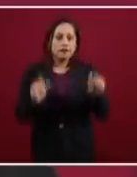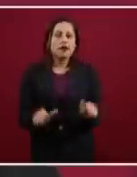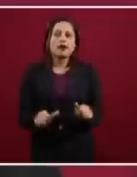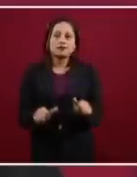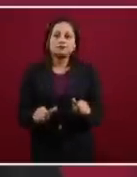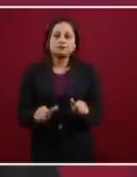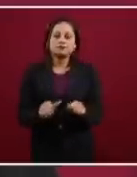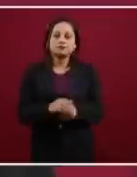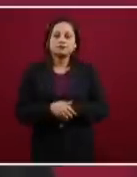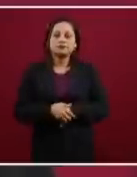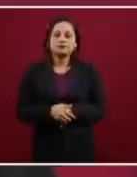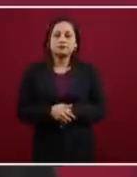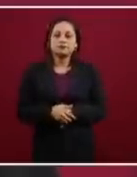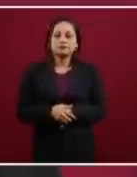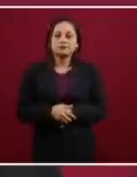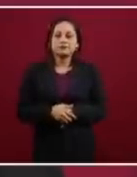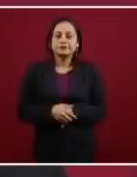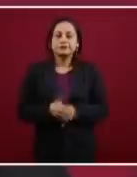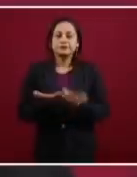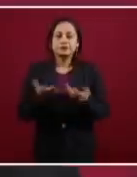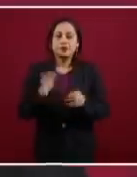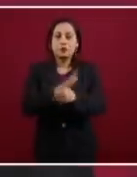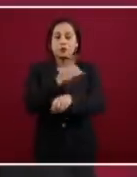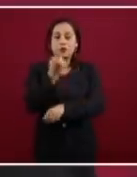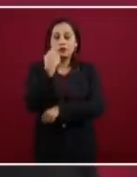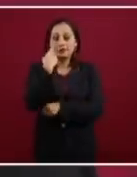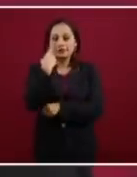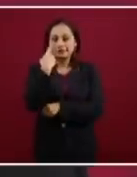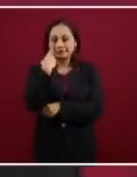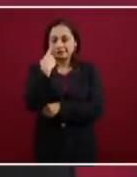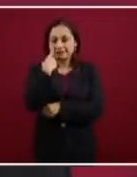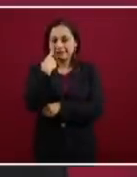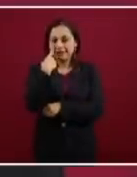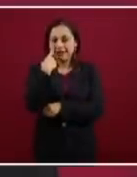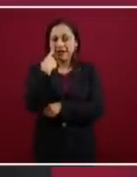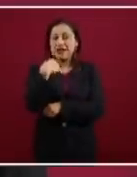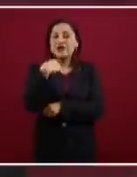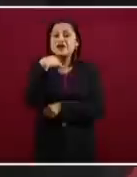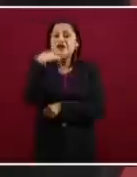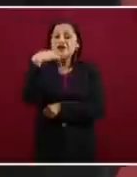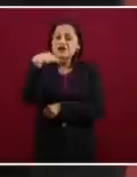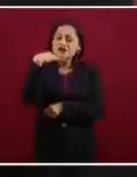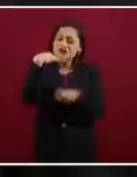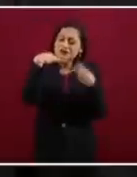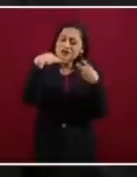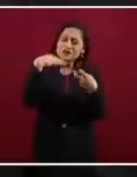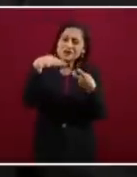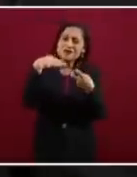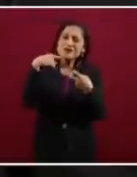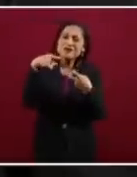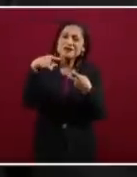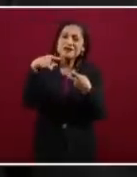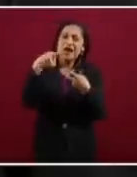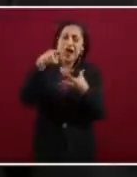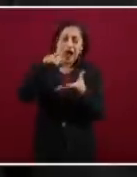es que la corrupción destruye valores